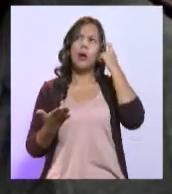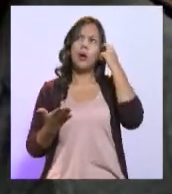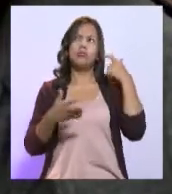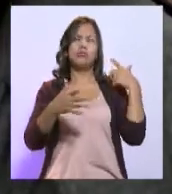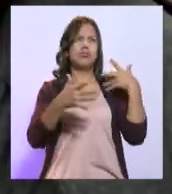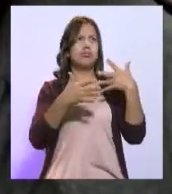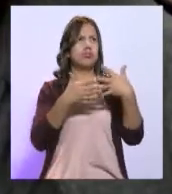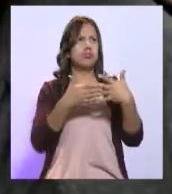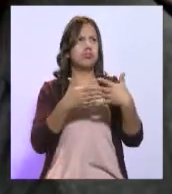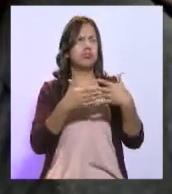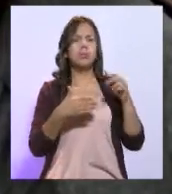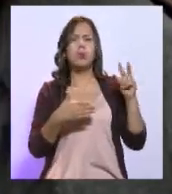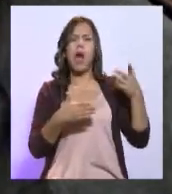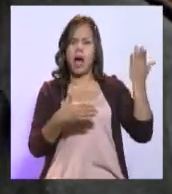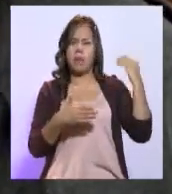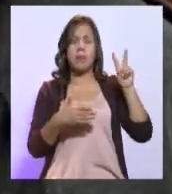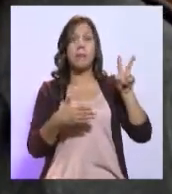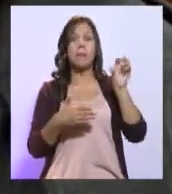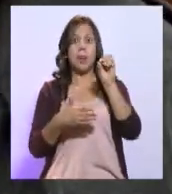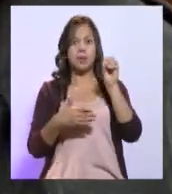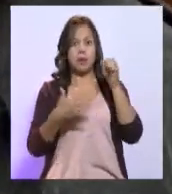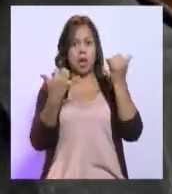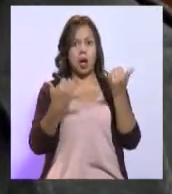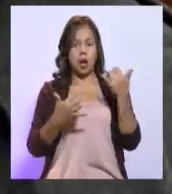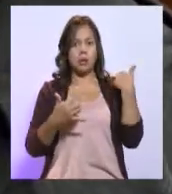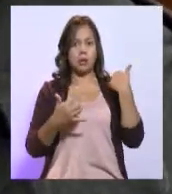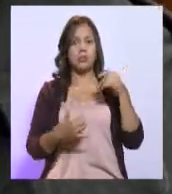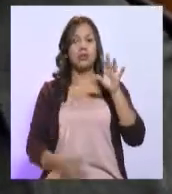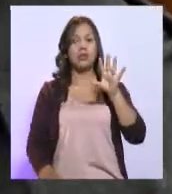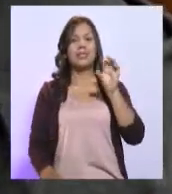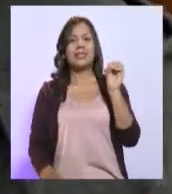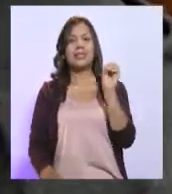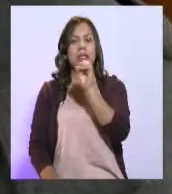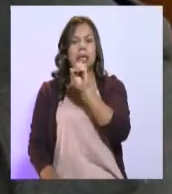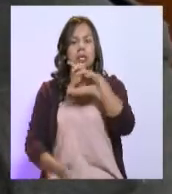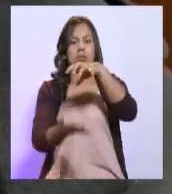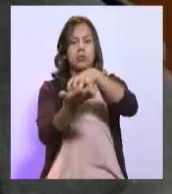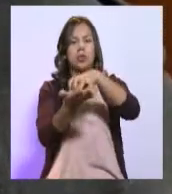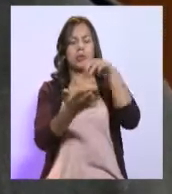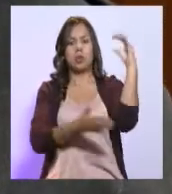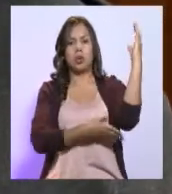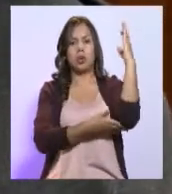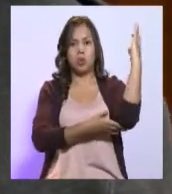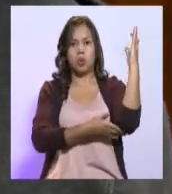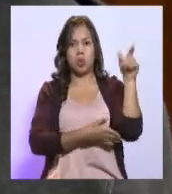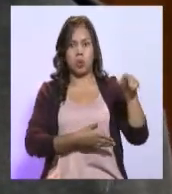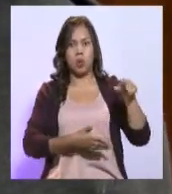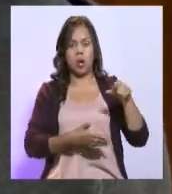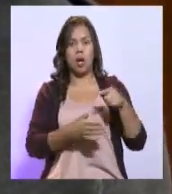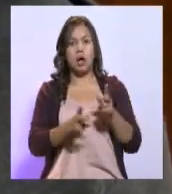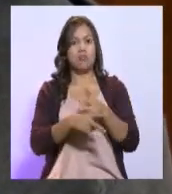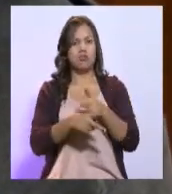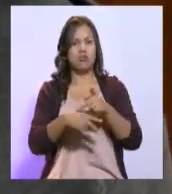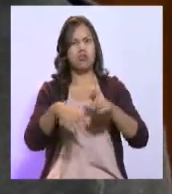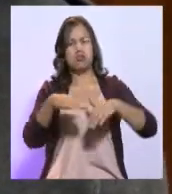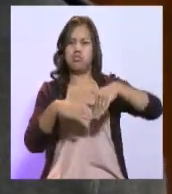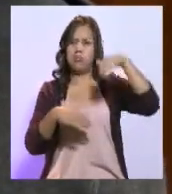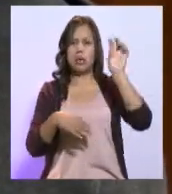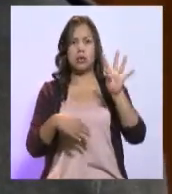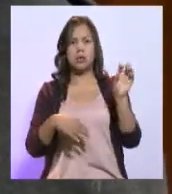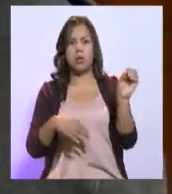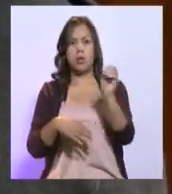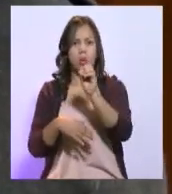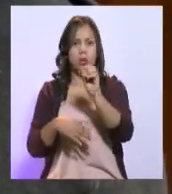unidades acuícolas. Hasta el momento tenemos 500 unidades acuícolas en la provincia de Tungurahua. Estamos produciendo más de 400